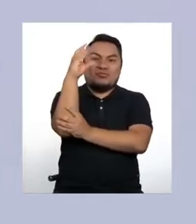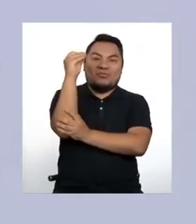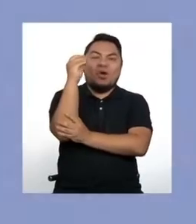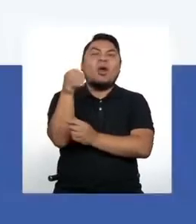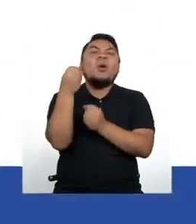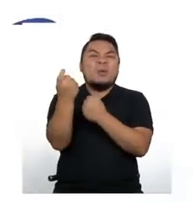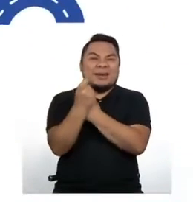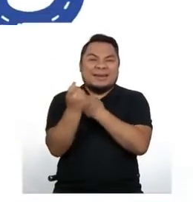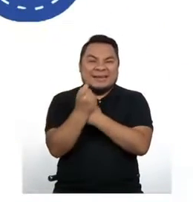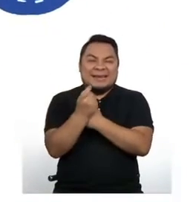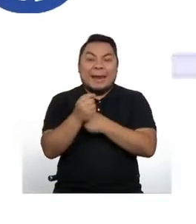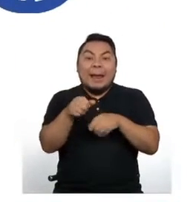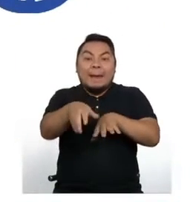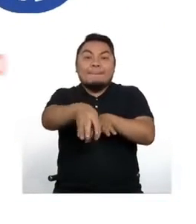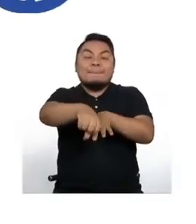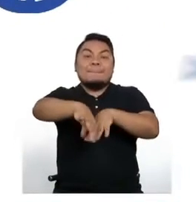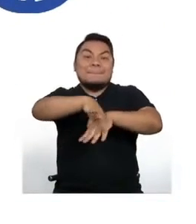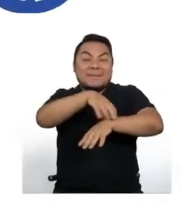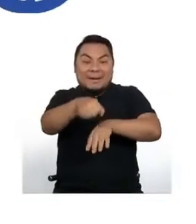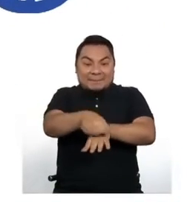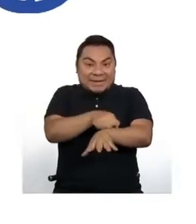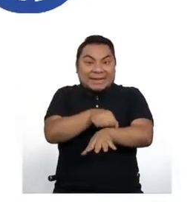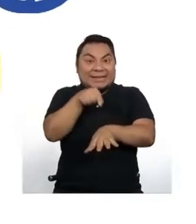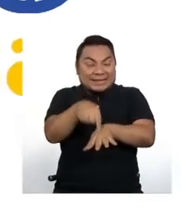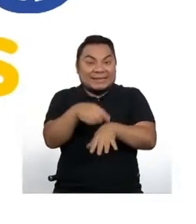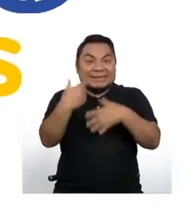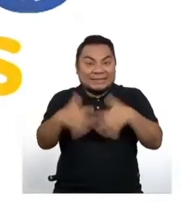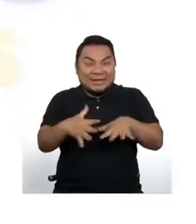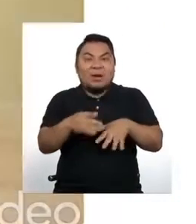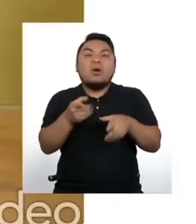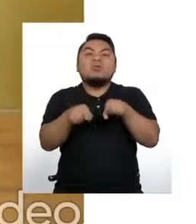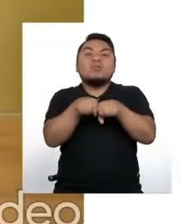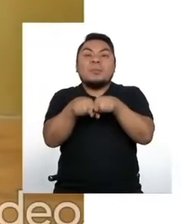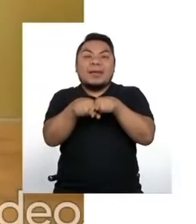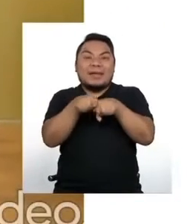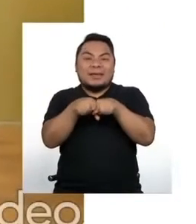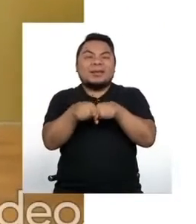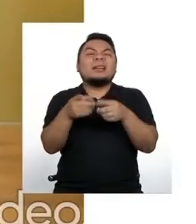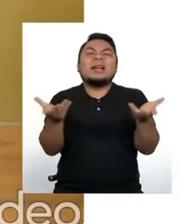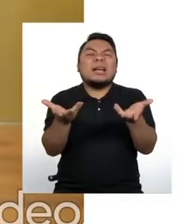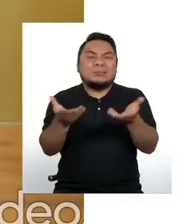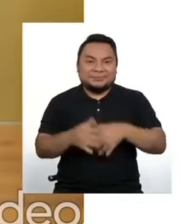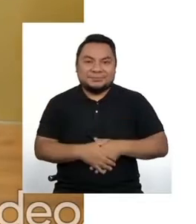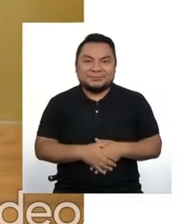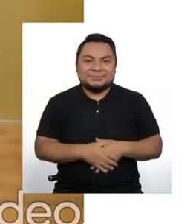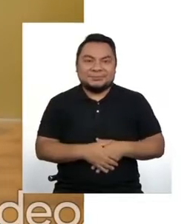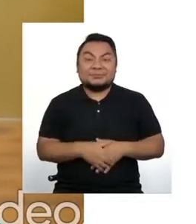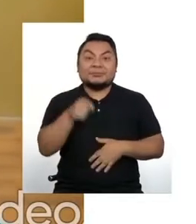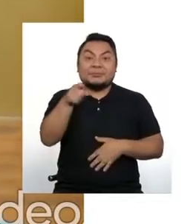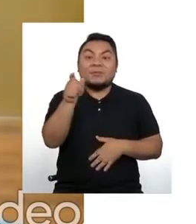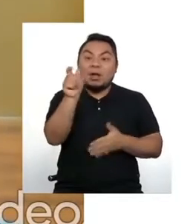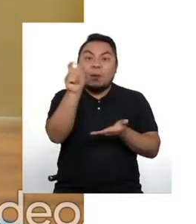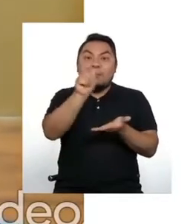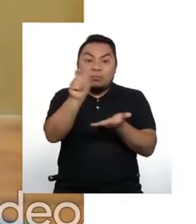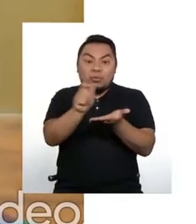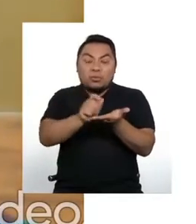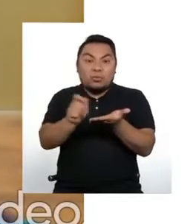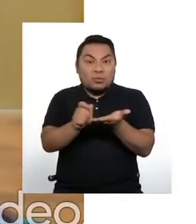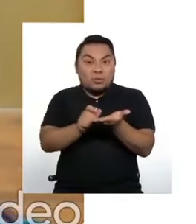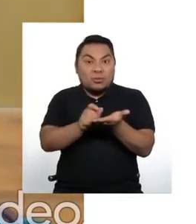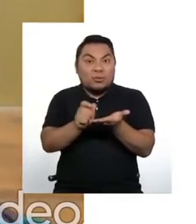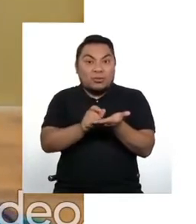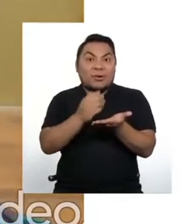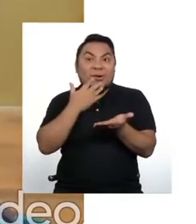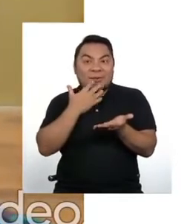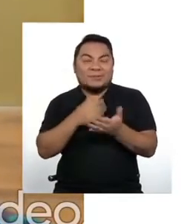trata de usar solo unos cuantos pares y que sean de colores intensos y diferentes entre sí. Por